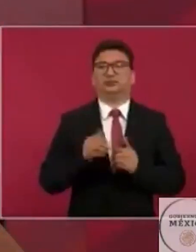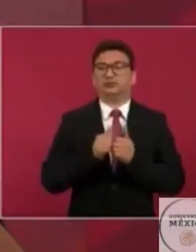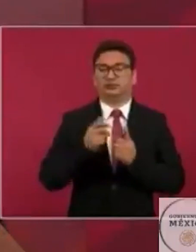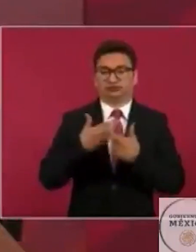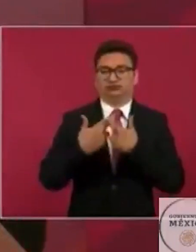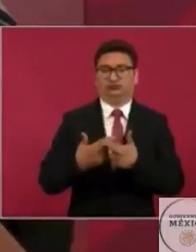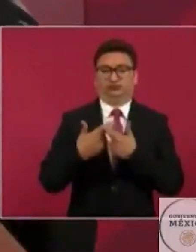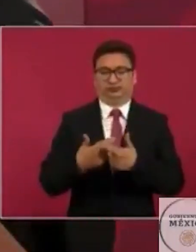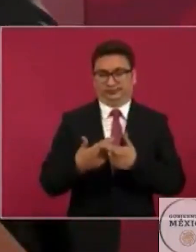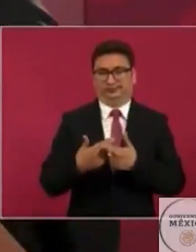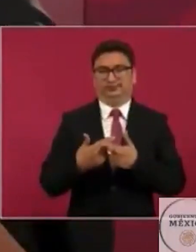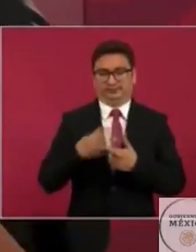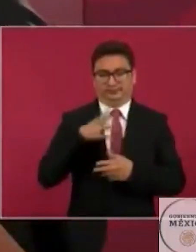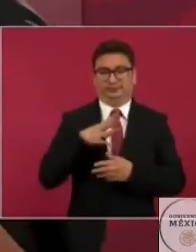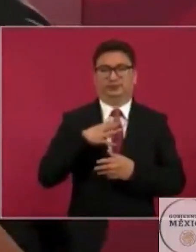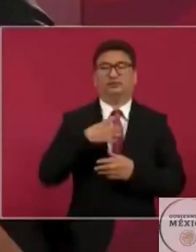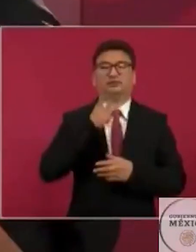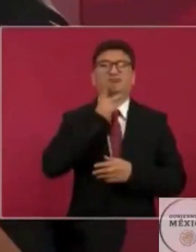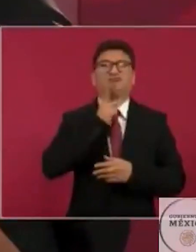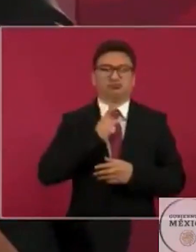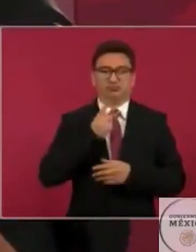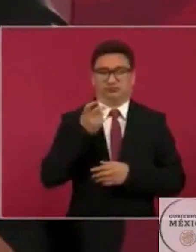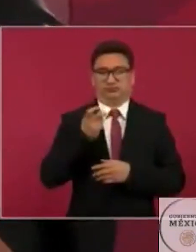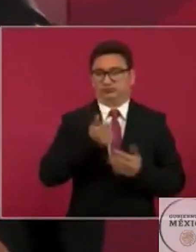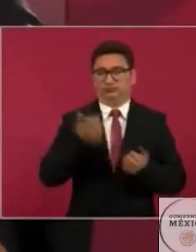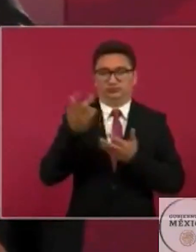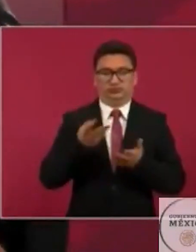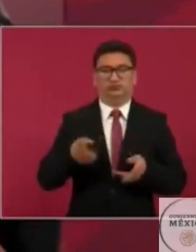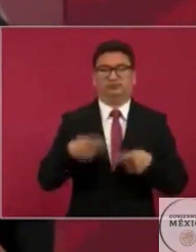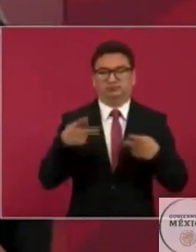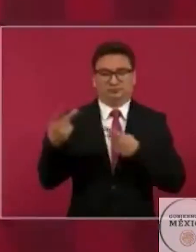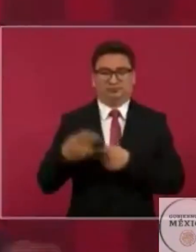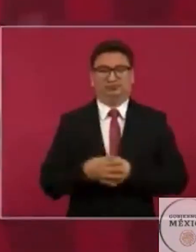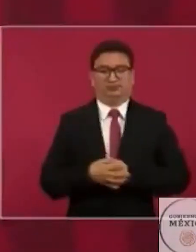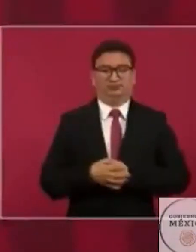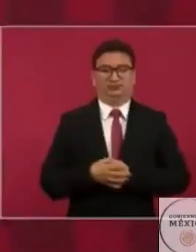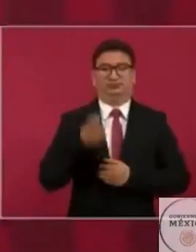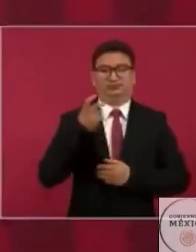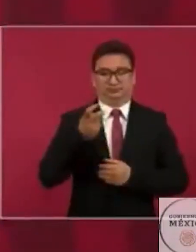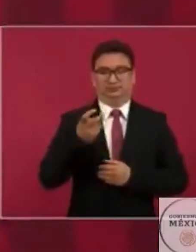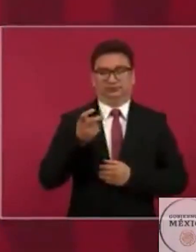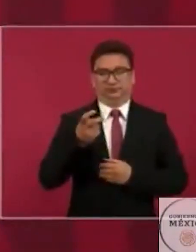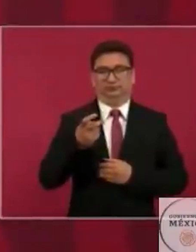los excedentes en el precio del petróleo crudo. Entonces estamos